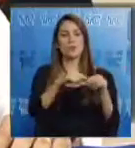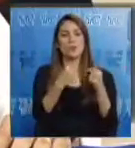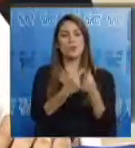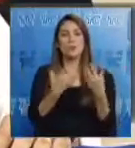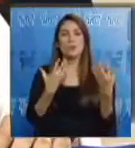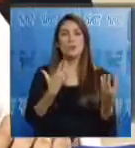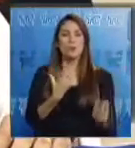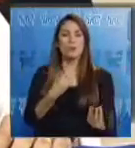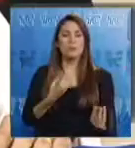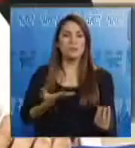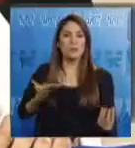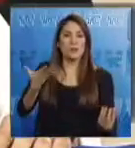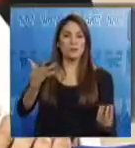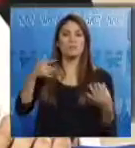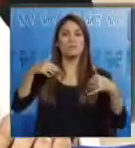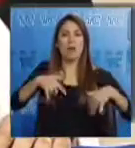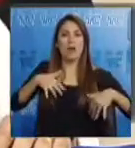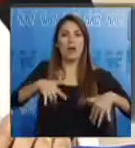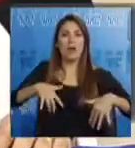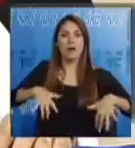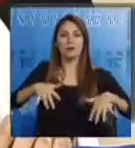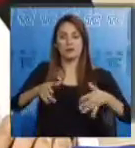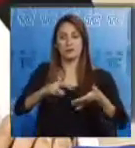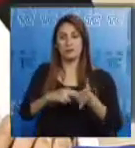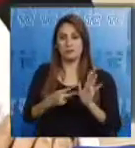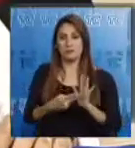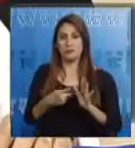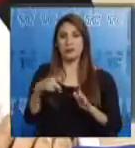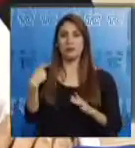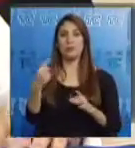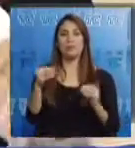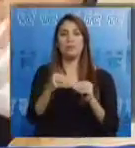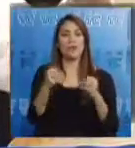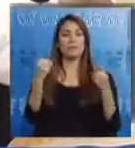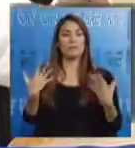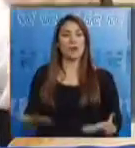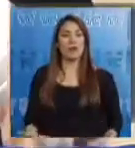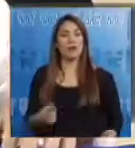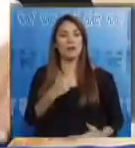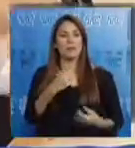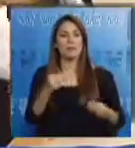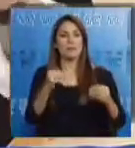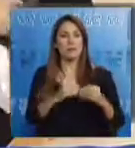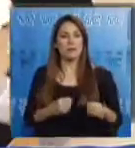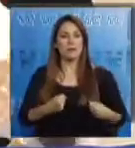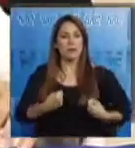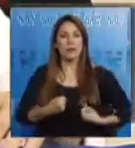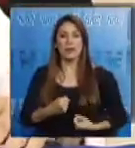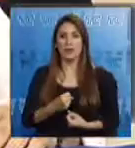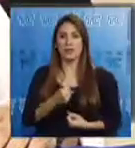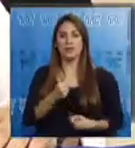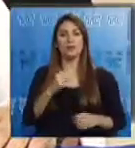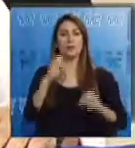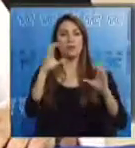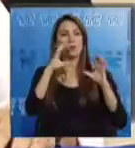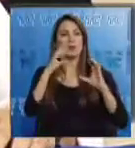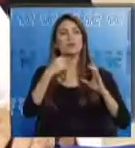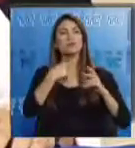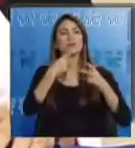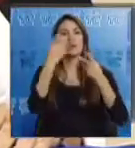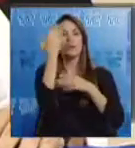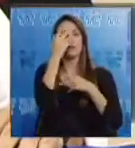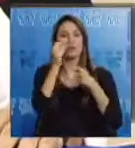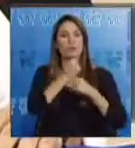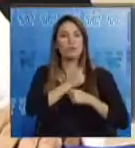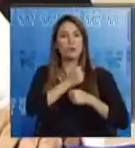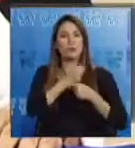en democracia los que mandan no son los más poderosos, no son los ricos, los que tienen las empresas, los que tienen los medios de comunicación, los que tienen